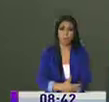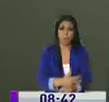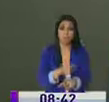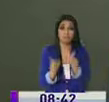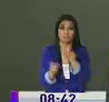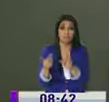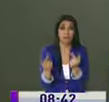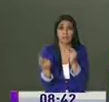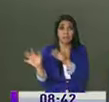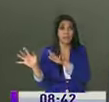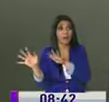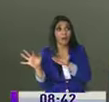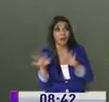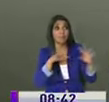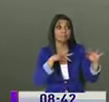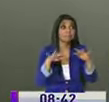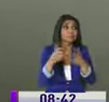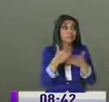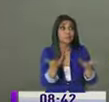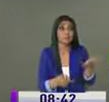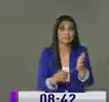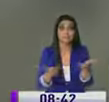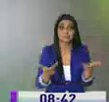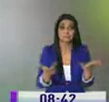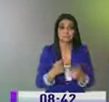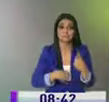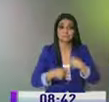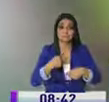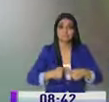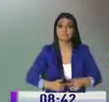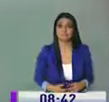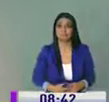varias personas fueran a socorrer a los demás